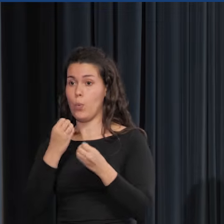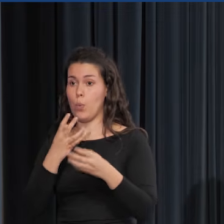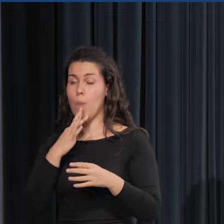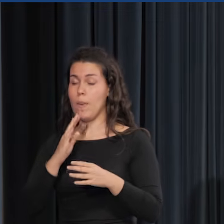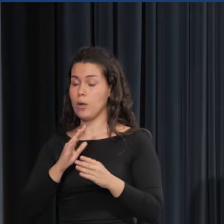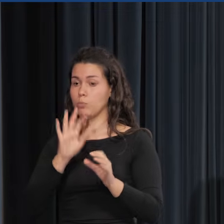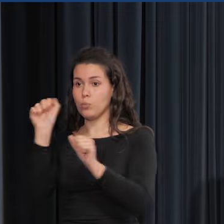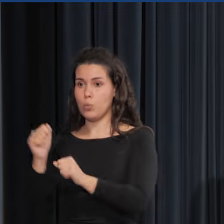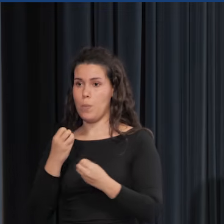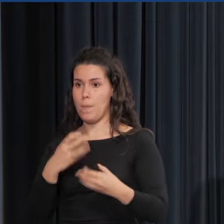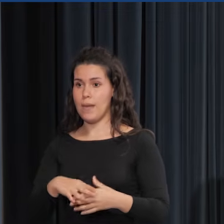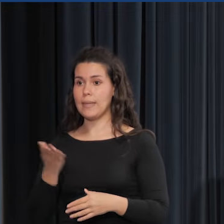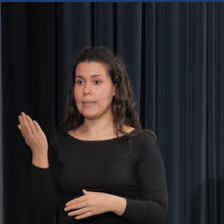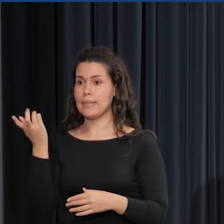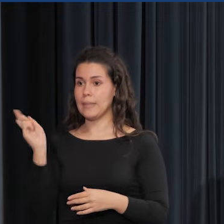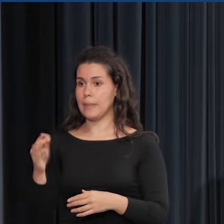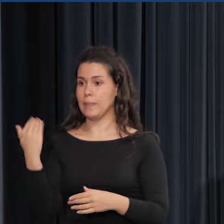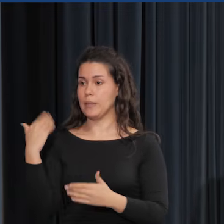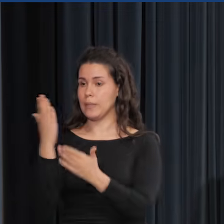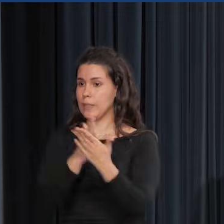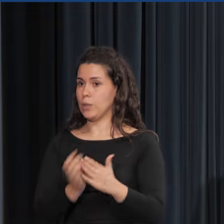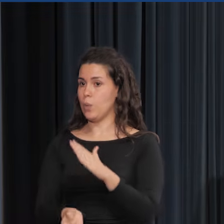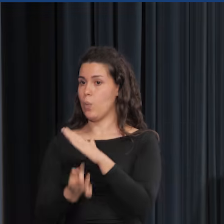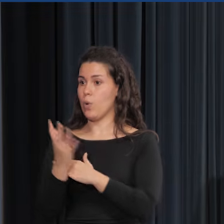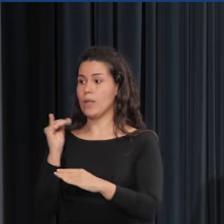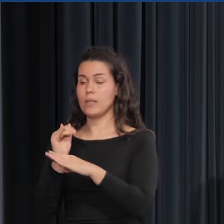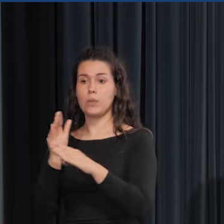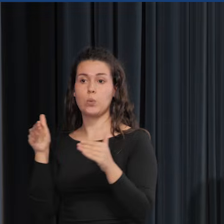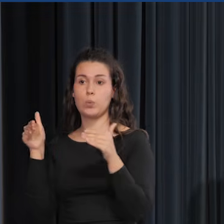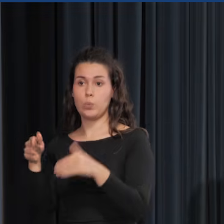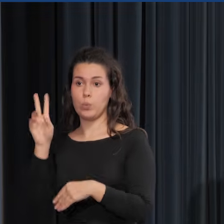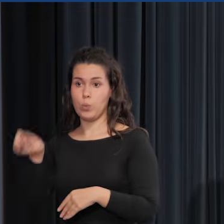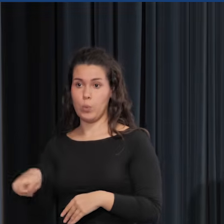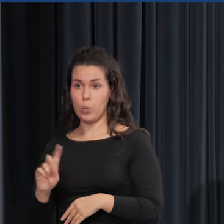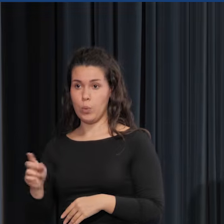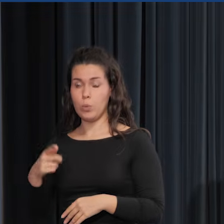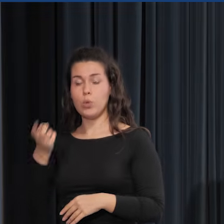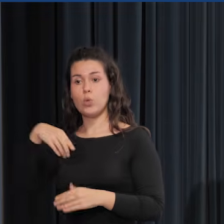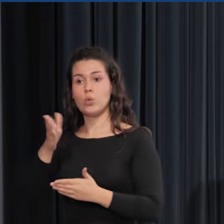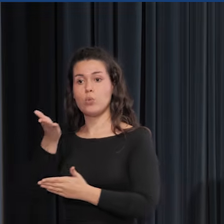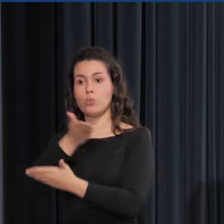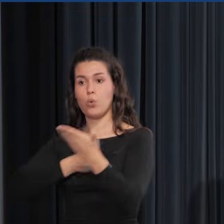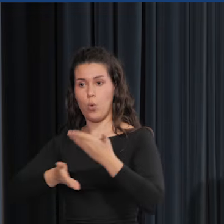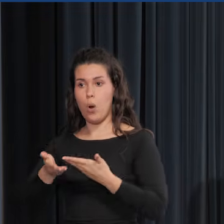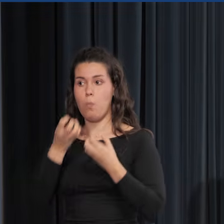que se han publicado recientemente, que no son propiamente del instituto, pero en los cuales hemos colaborado muy directamente en su